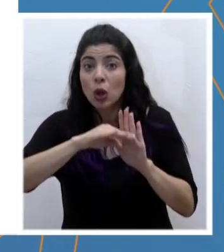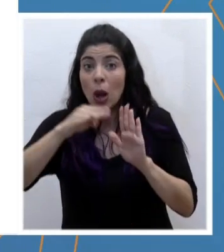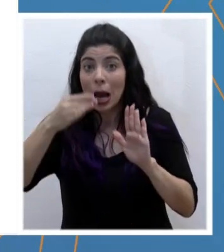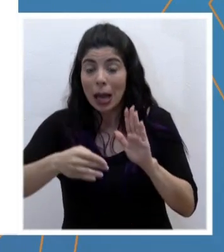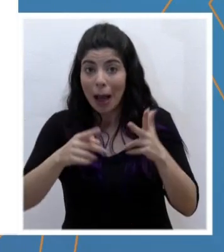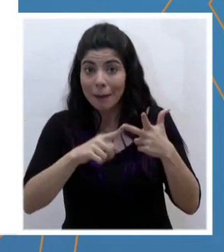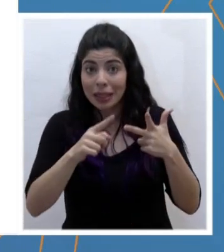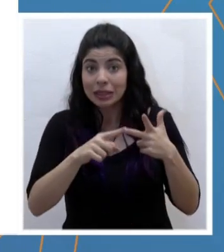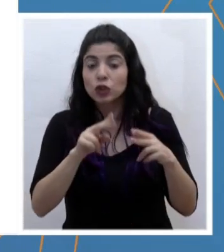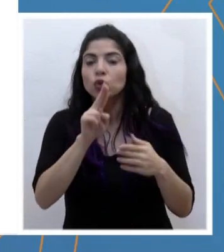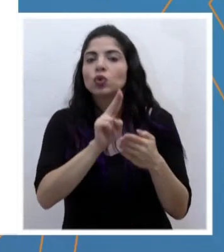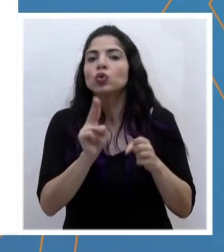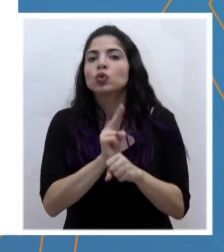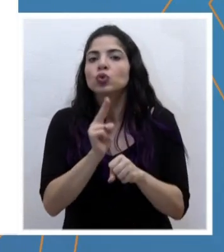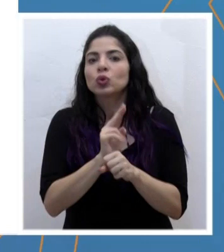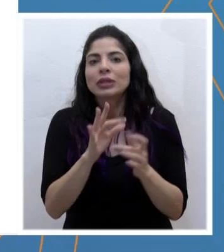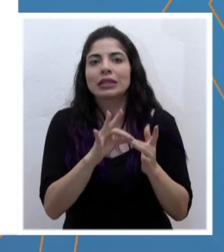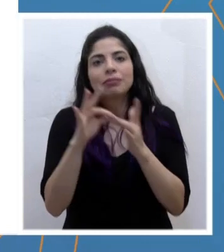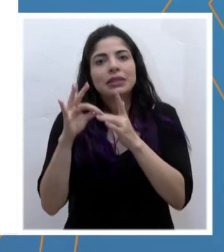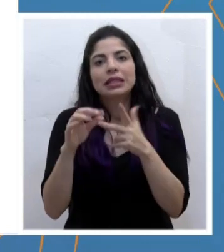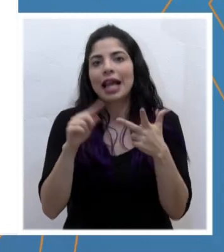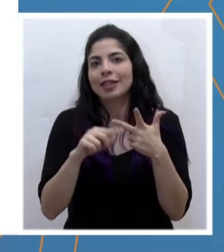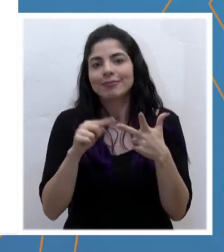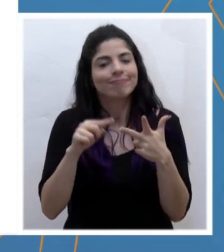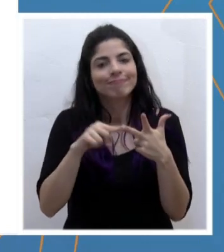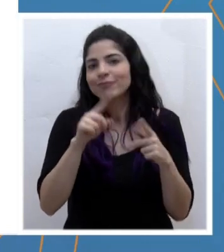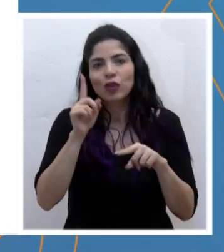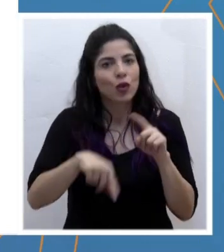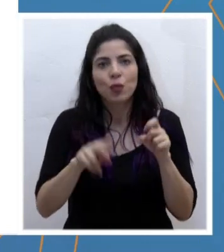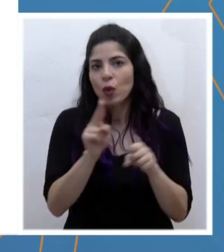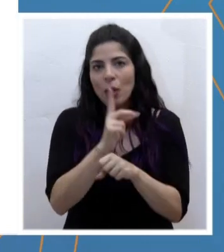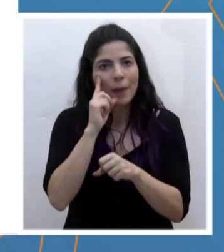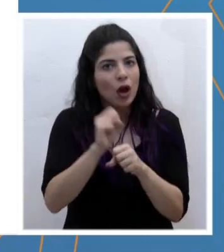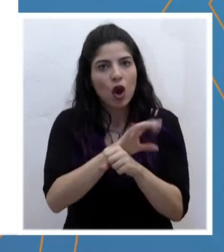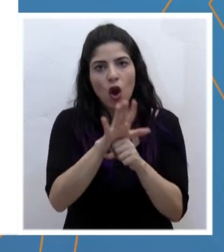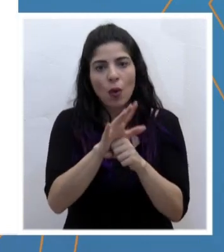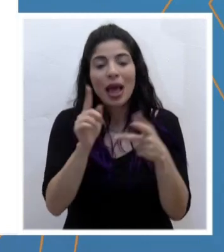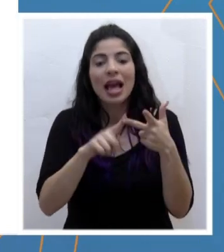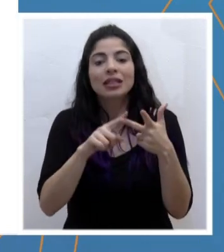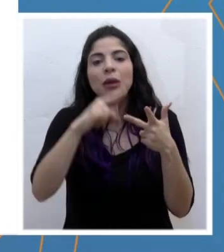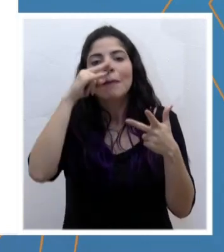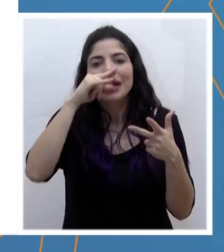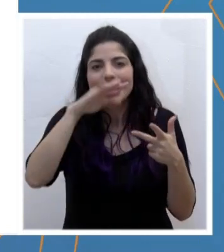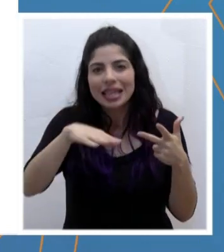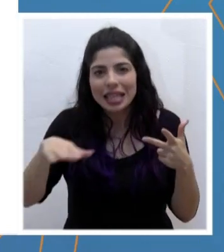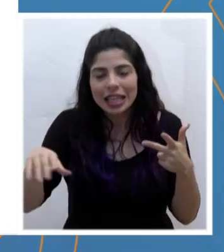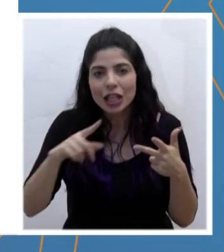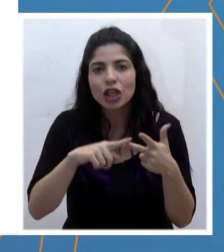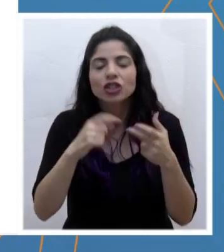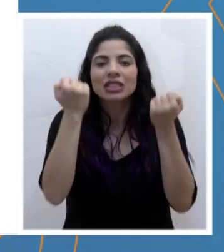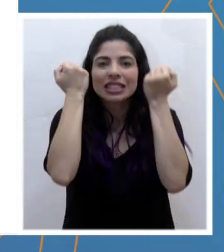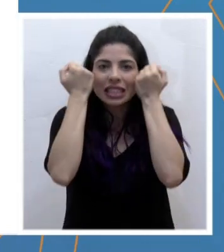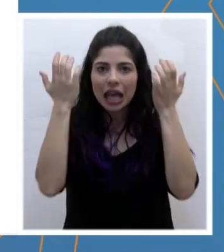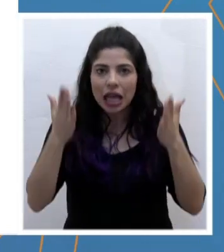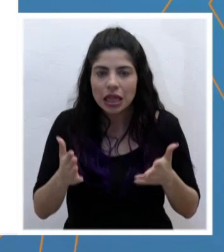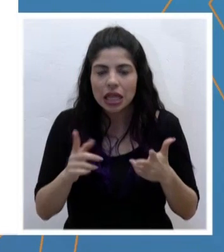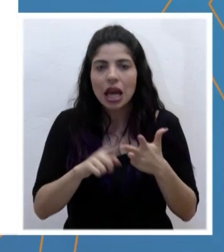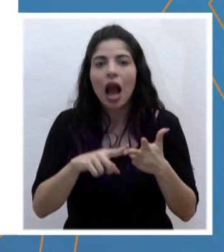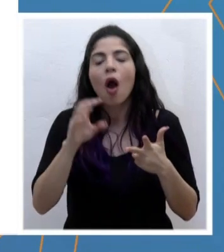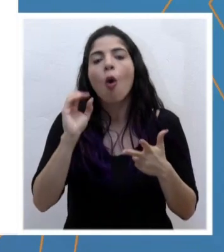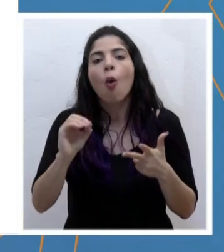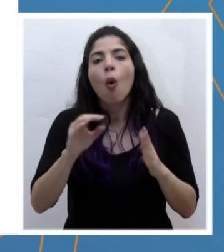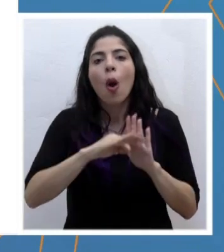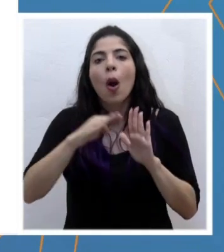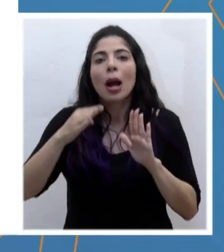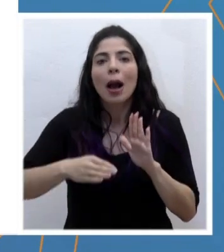un uso exclusivo y no pueden considerarse para COVID. Estas son las camas de pediatría, camas de psiquiatría o camas